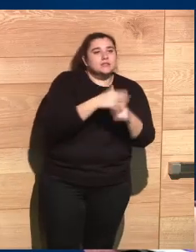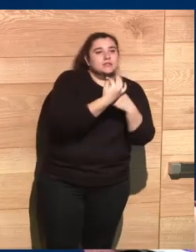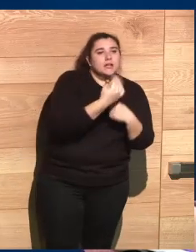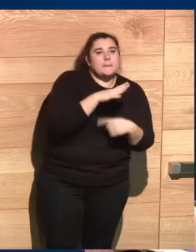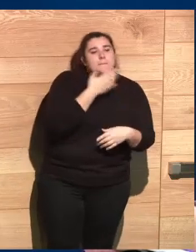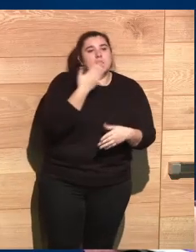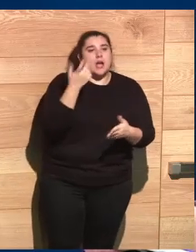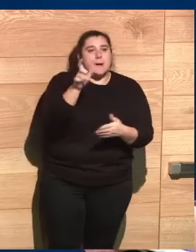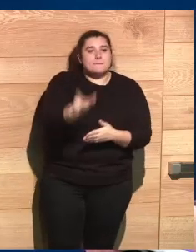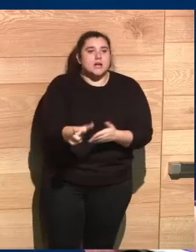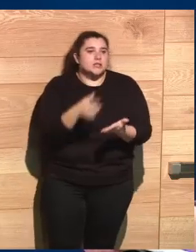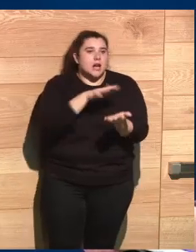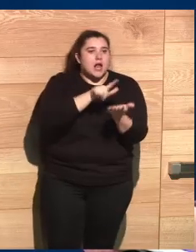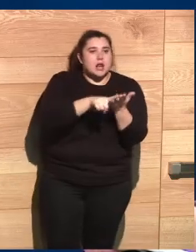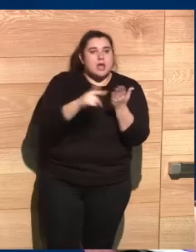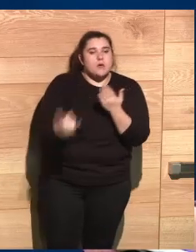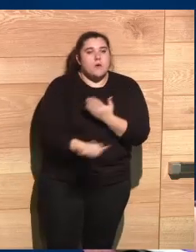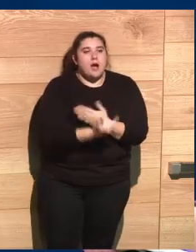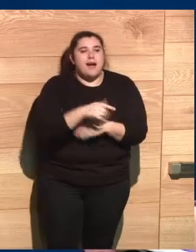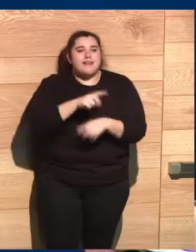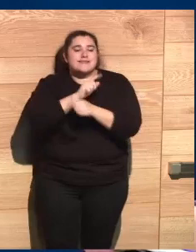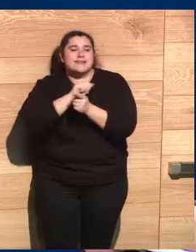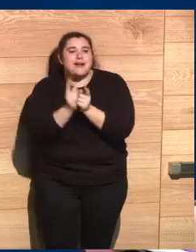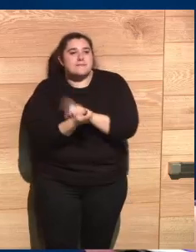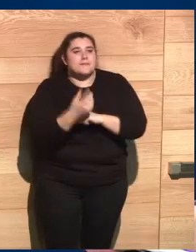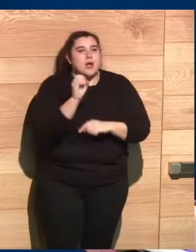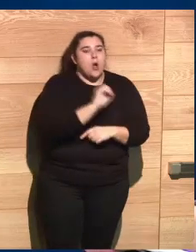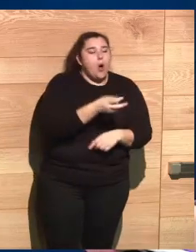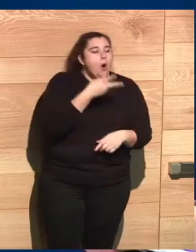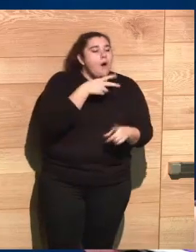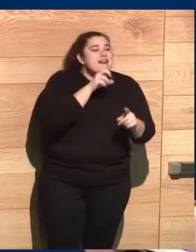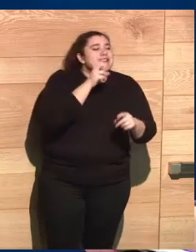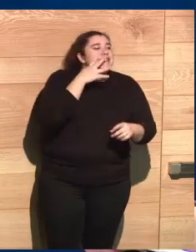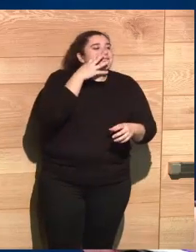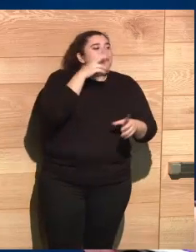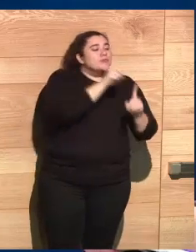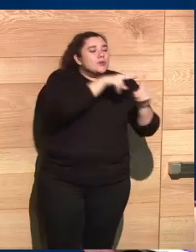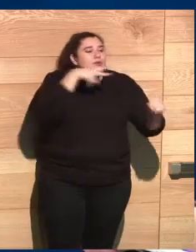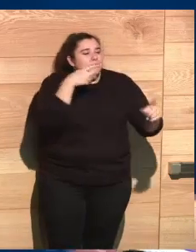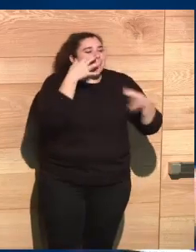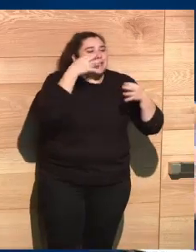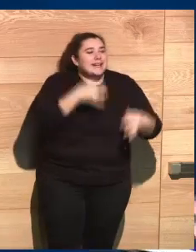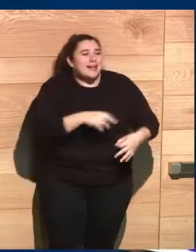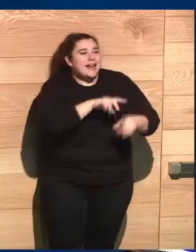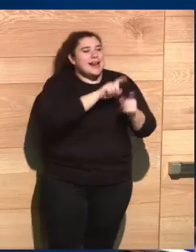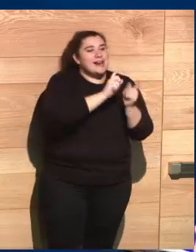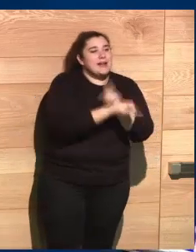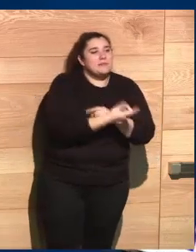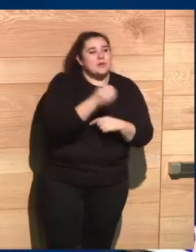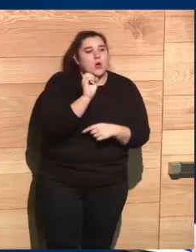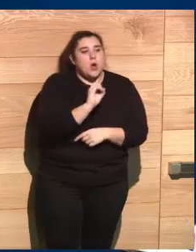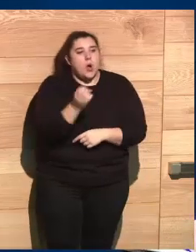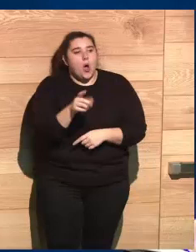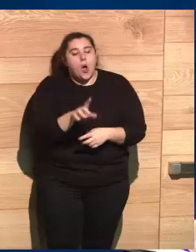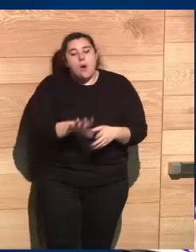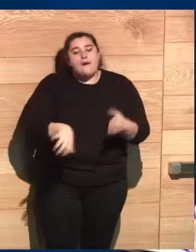cambiar su lenguaje o a cambiar su manera de ver el mundo o a cambiar su visión de la realidad, ¿no? O cuánto puedes apretar a alguien antes de que empiece a soltar